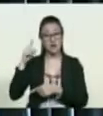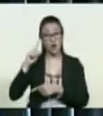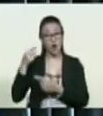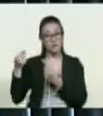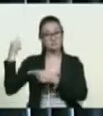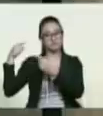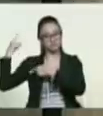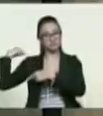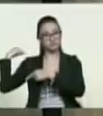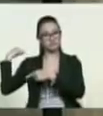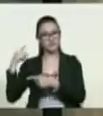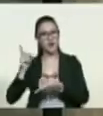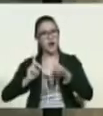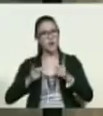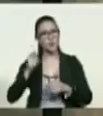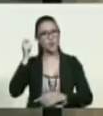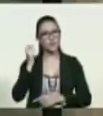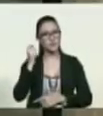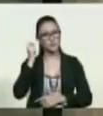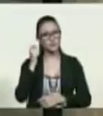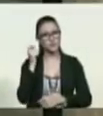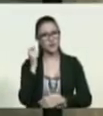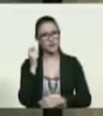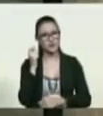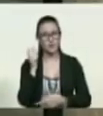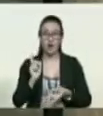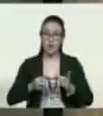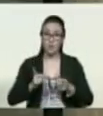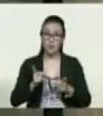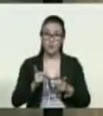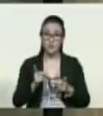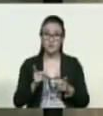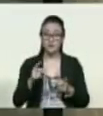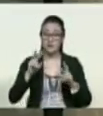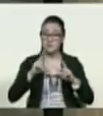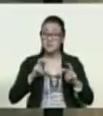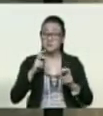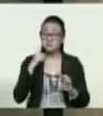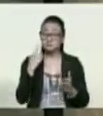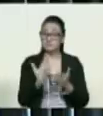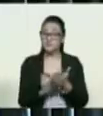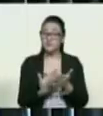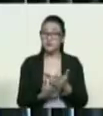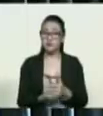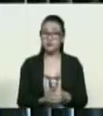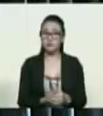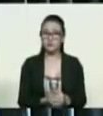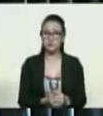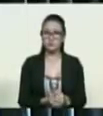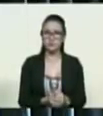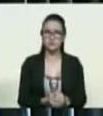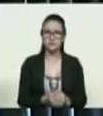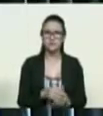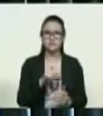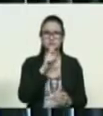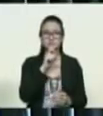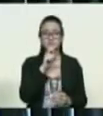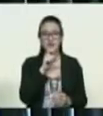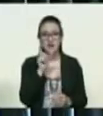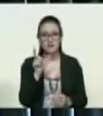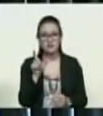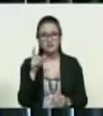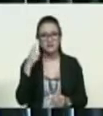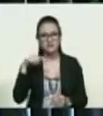algunos diputados, quién sabe, la investigación lo dirá, quiénes, además de Requesén, estaban enterados